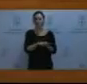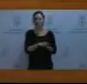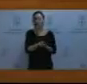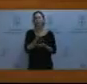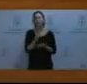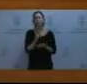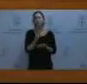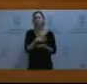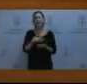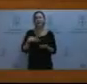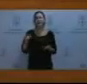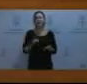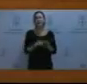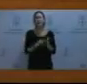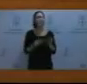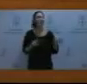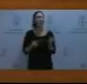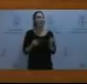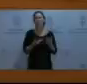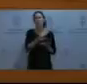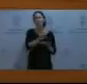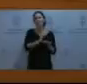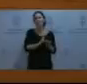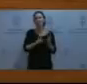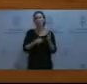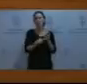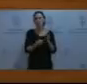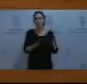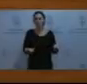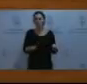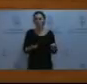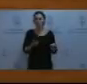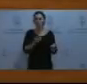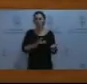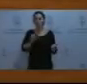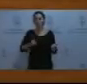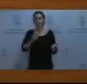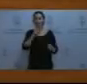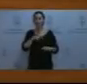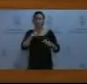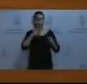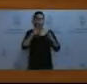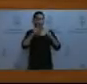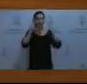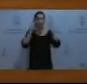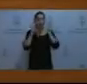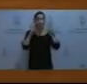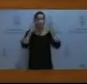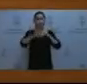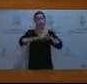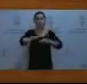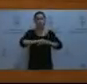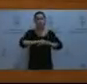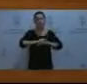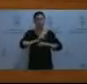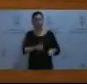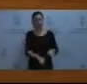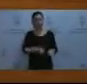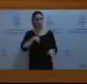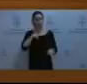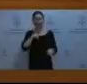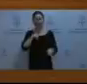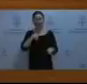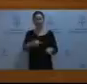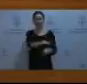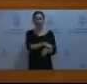es el propósito concreto del proyecto, si es parcial o si es general. La respuesta del alcalde literal es que se trata de un proyecto de carácter general que afecta a todo el yacimiento